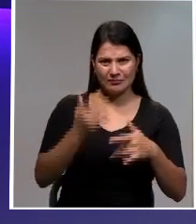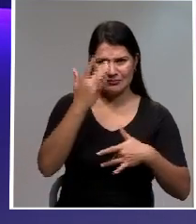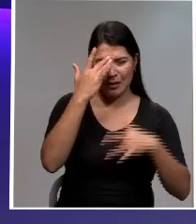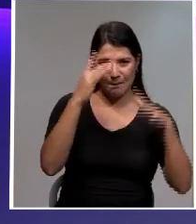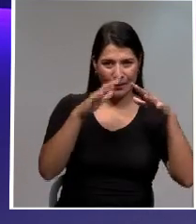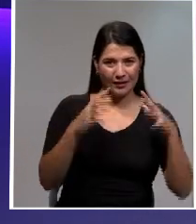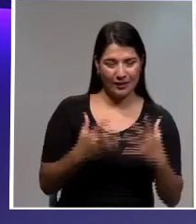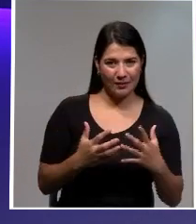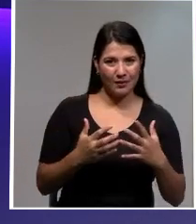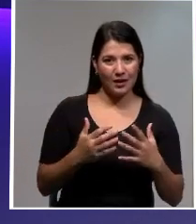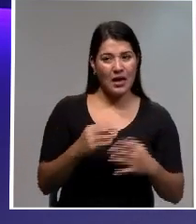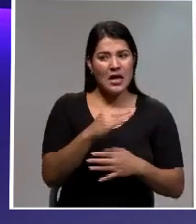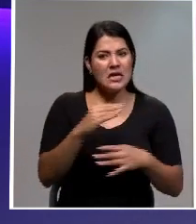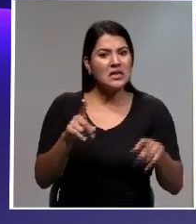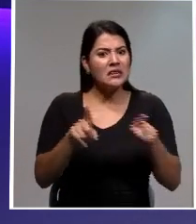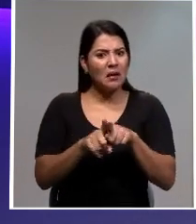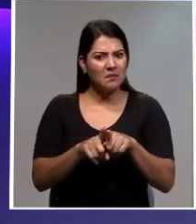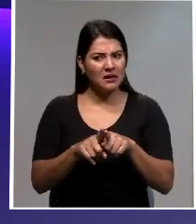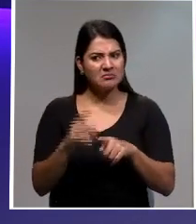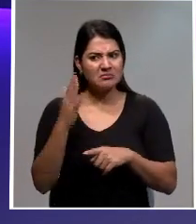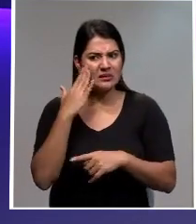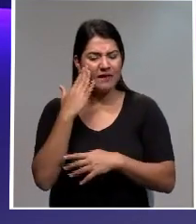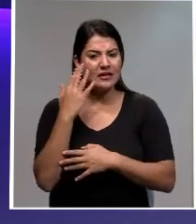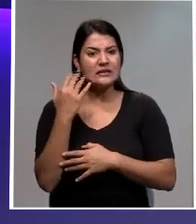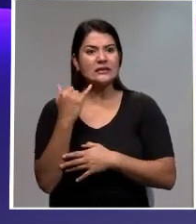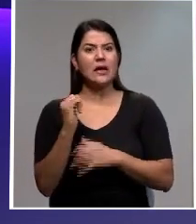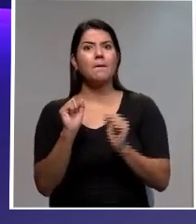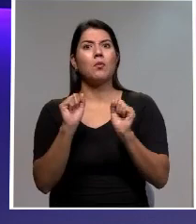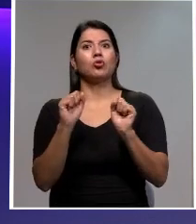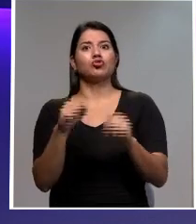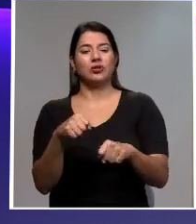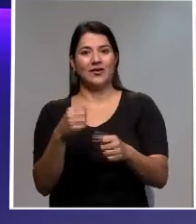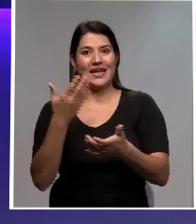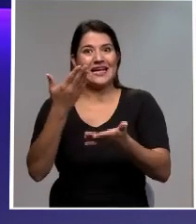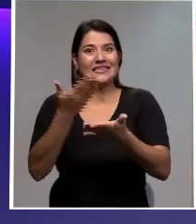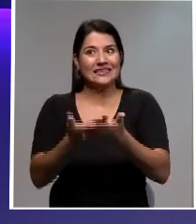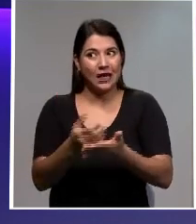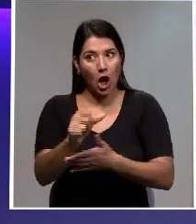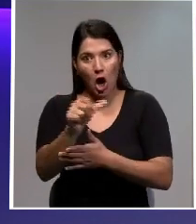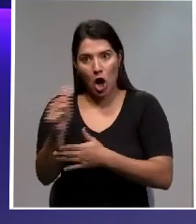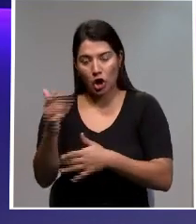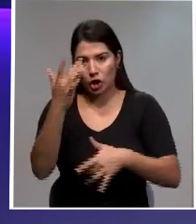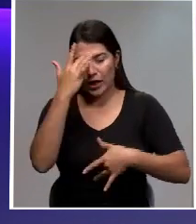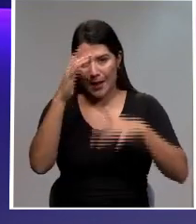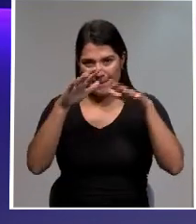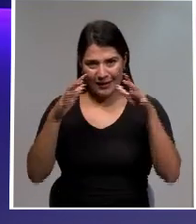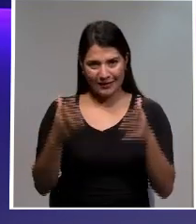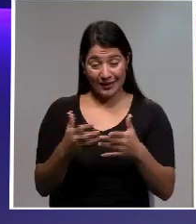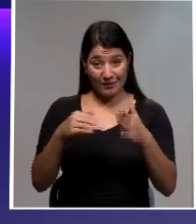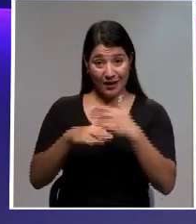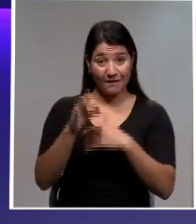Y también saber si es posible que enfrentemos otra pandemia en el futuro.